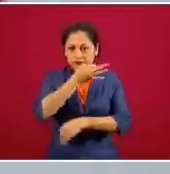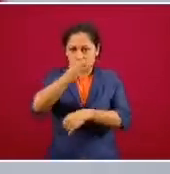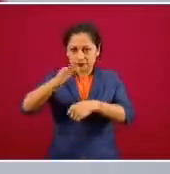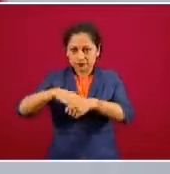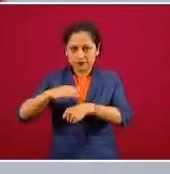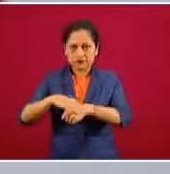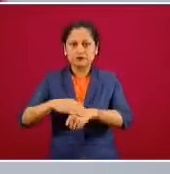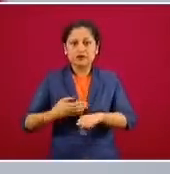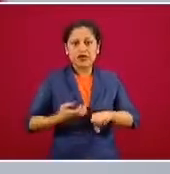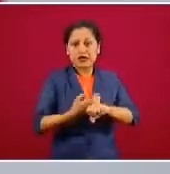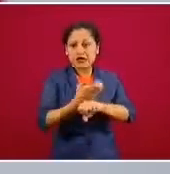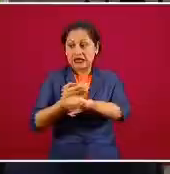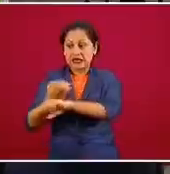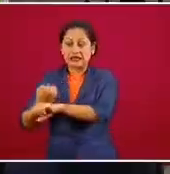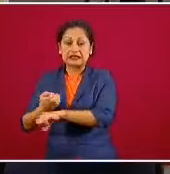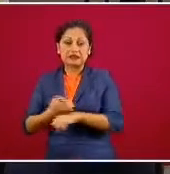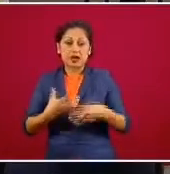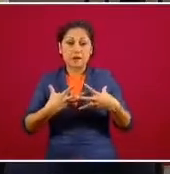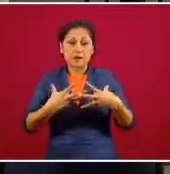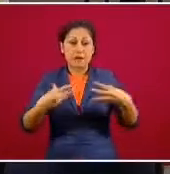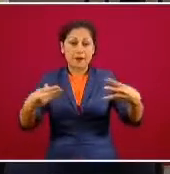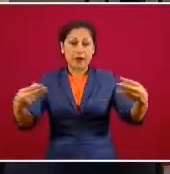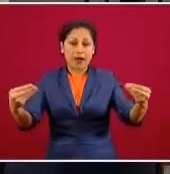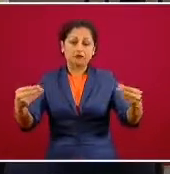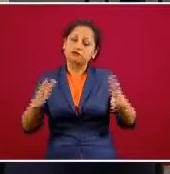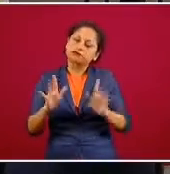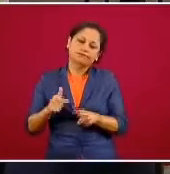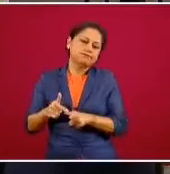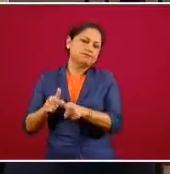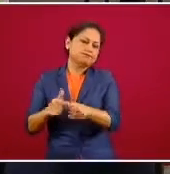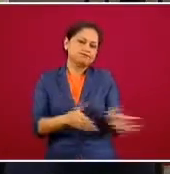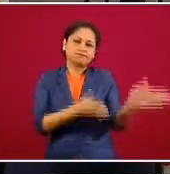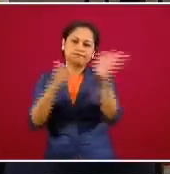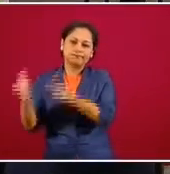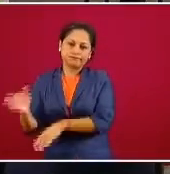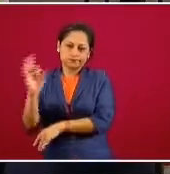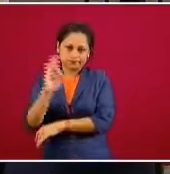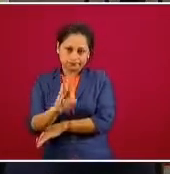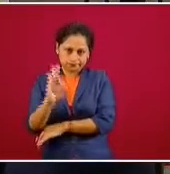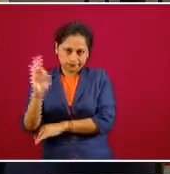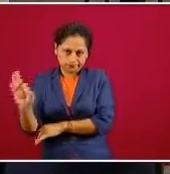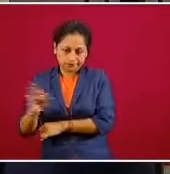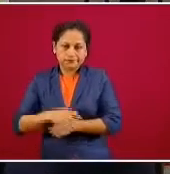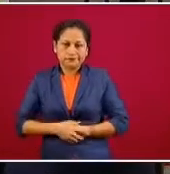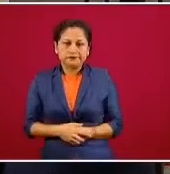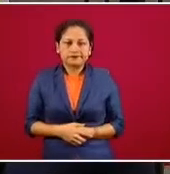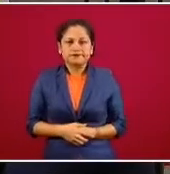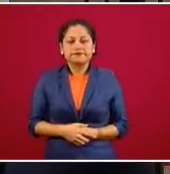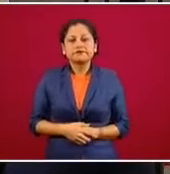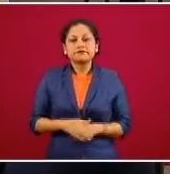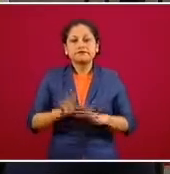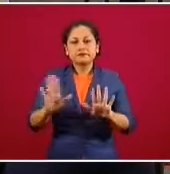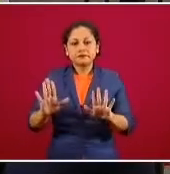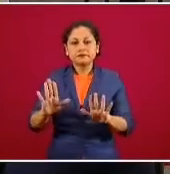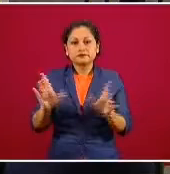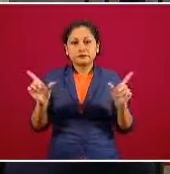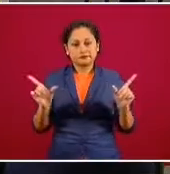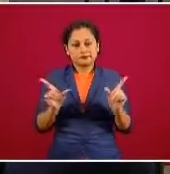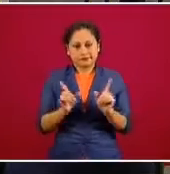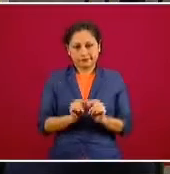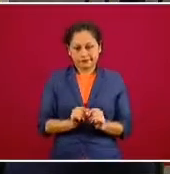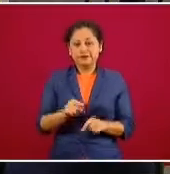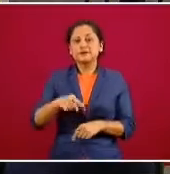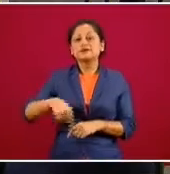poblaciones con mayor riesgo. Concluyo, primero, agradeciendo al grupo científico. Hoy